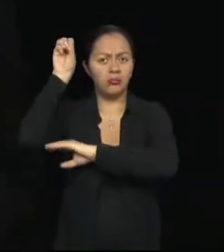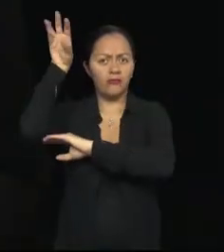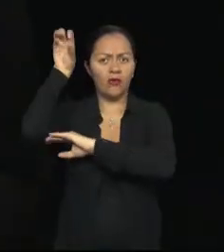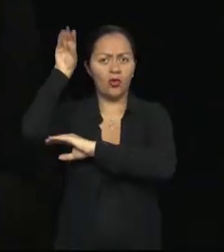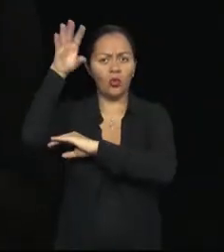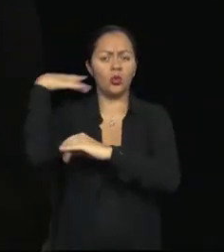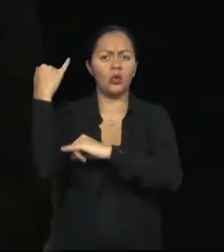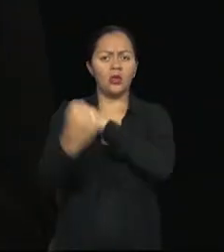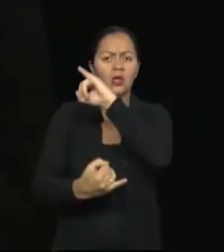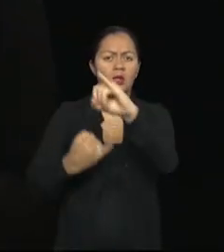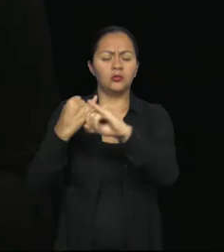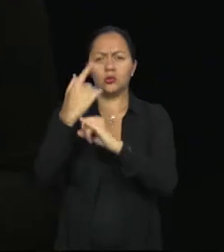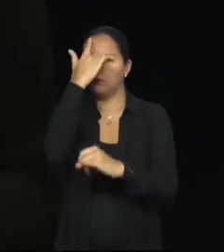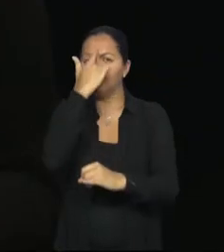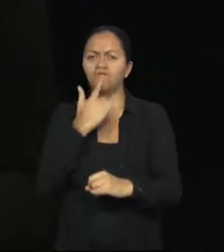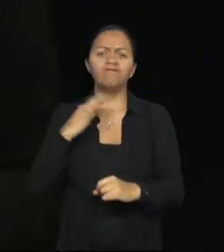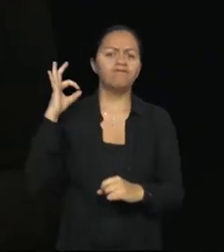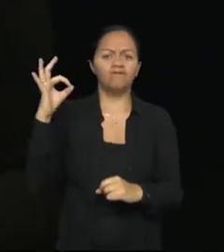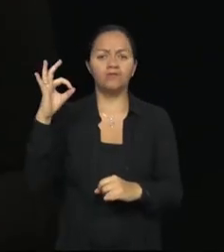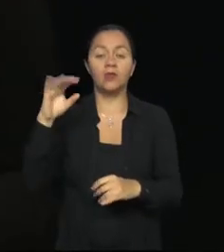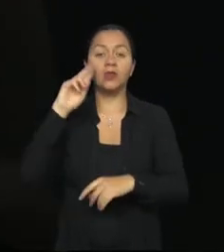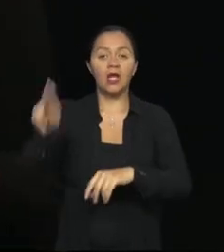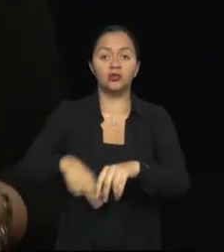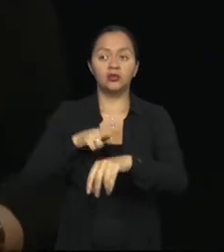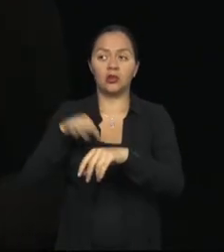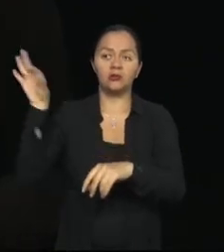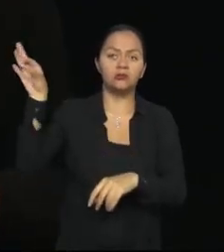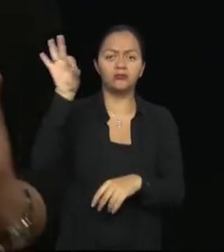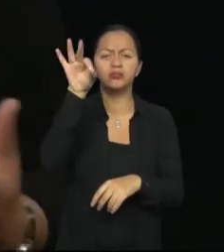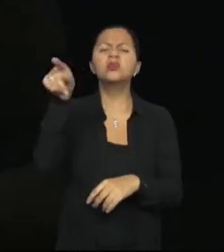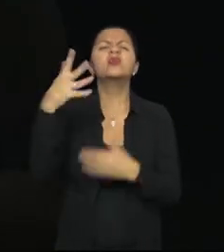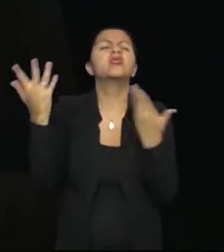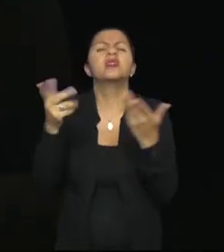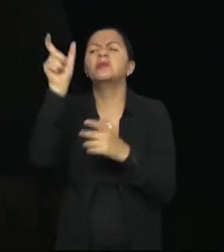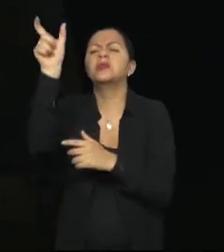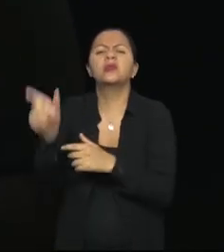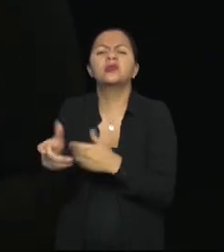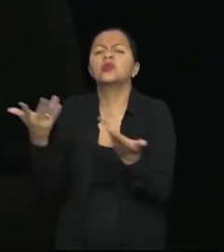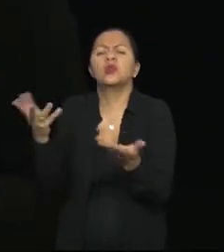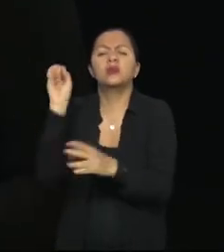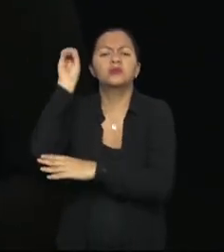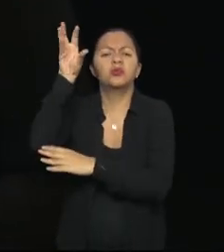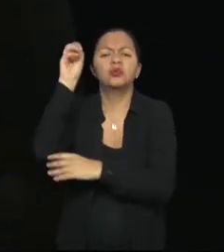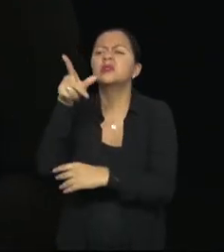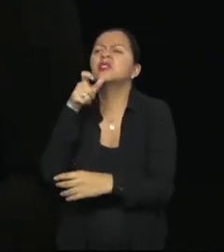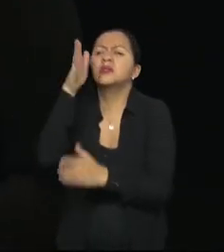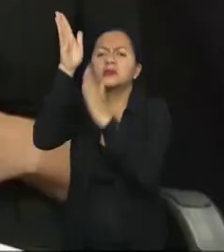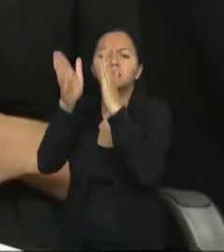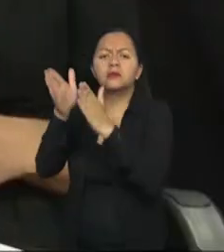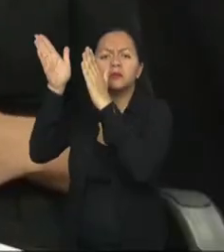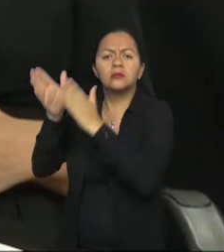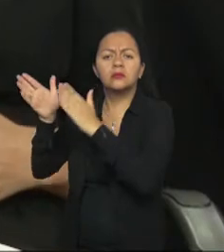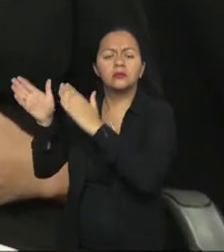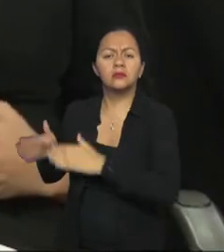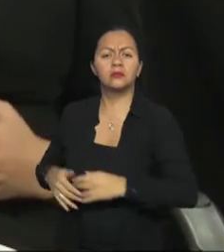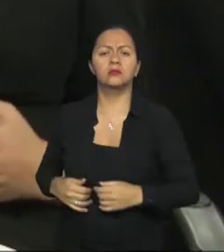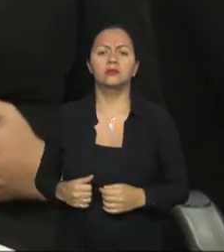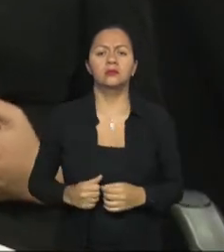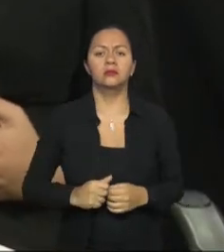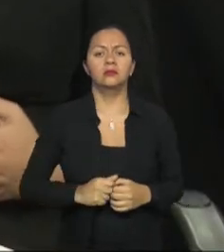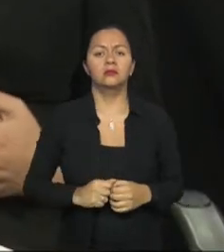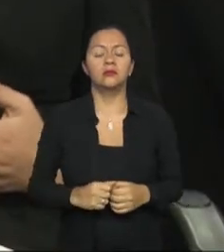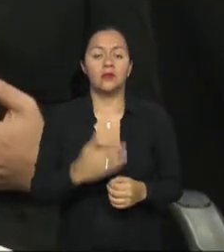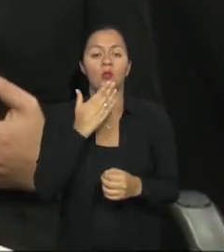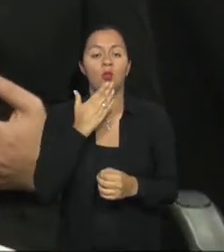talla internacional y nacional. ¿Puedes contarnos un poquito los perfiles, de dónde vienen los ponentes que van a estar con nosotros en este evento? Sí.